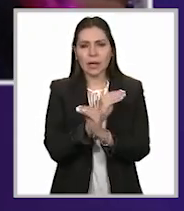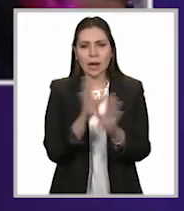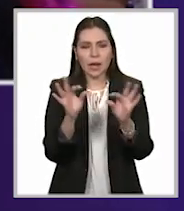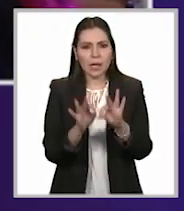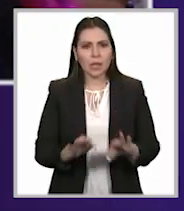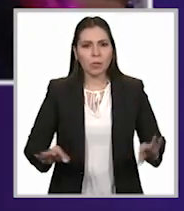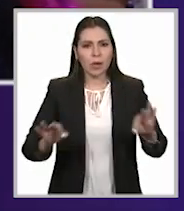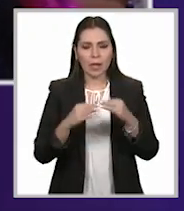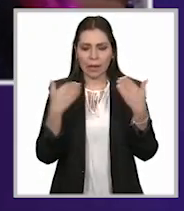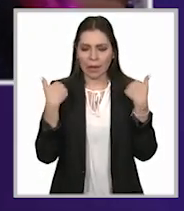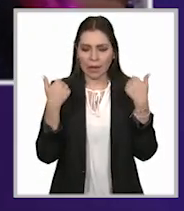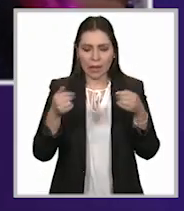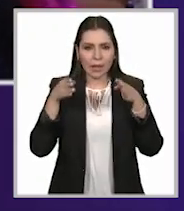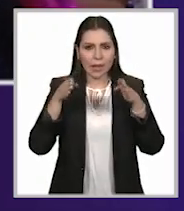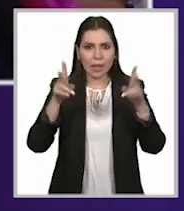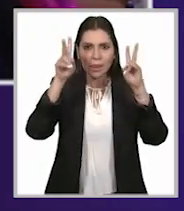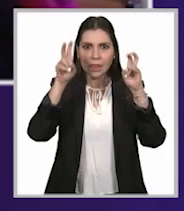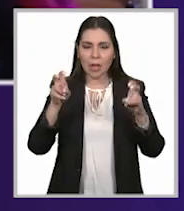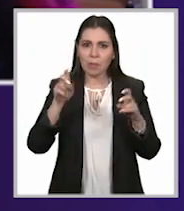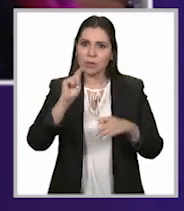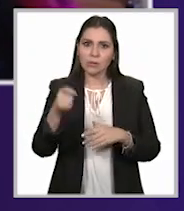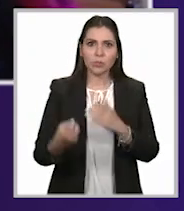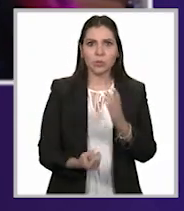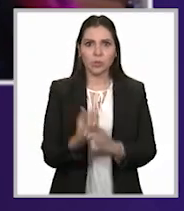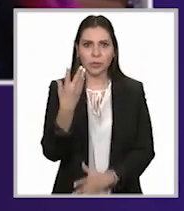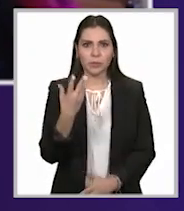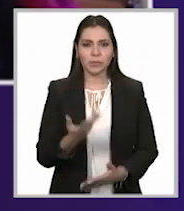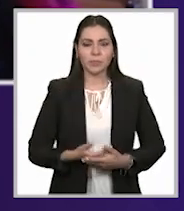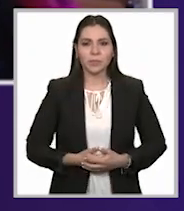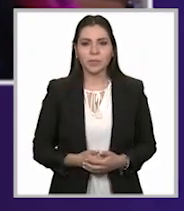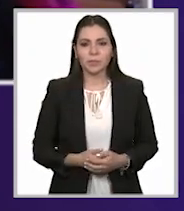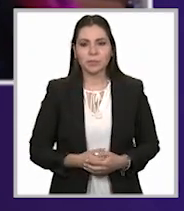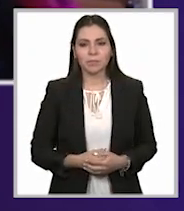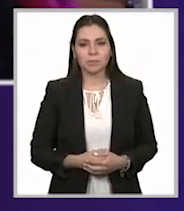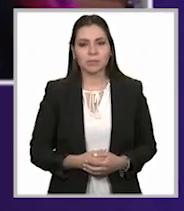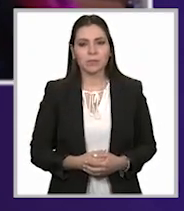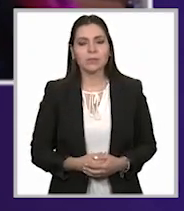darnos claves que nos permiten entender una materia así de novedosa.